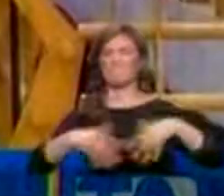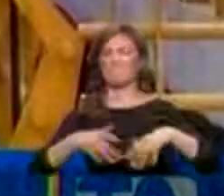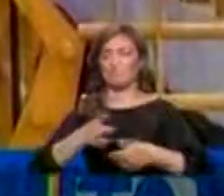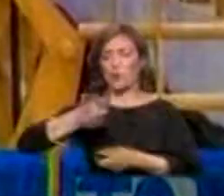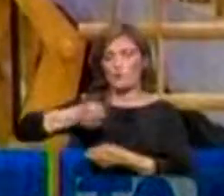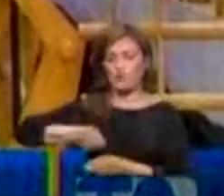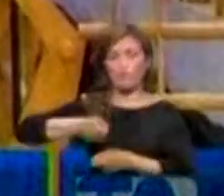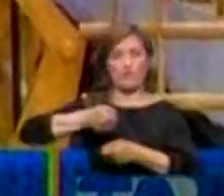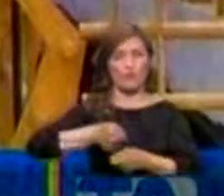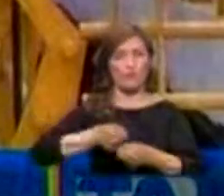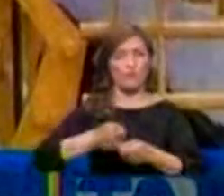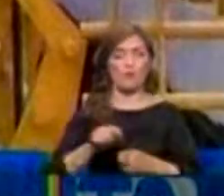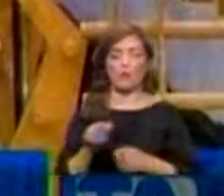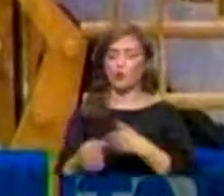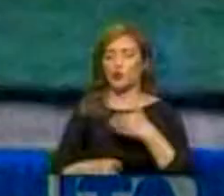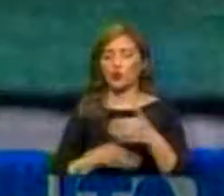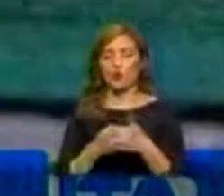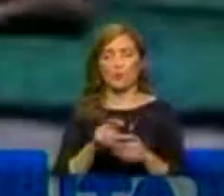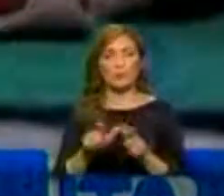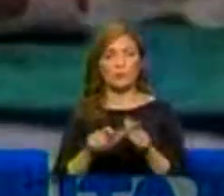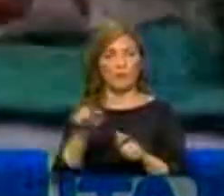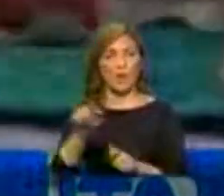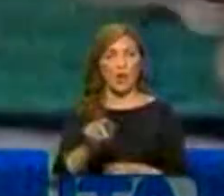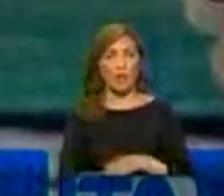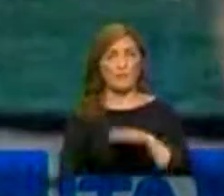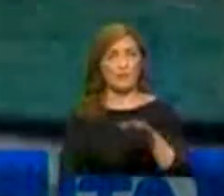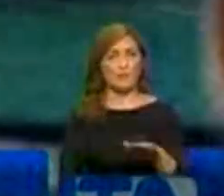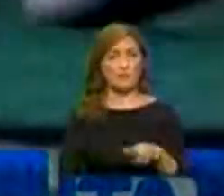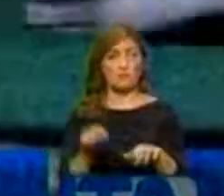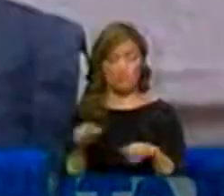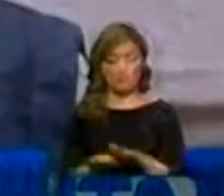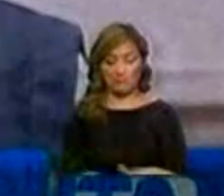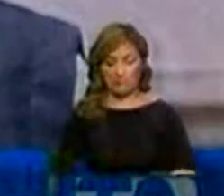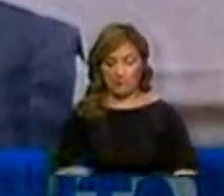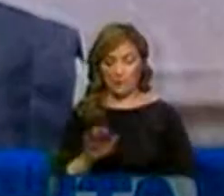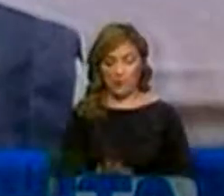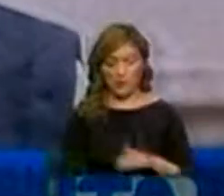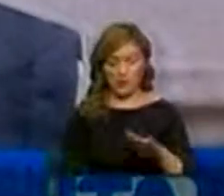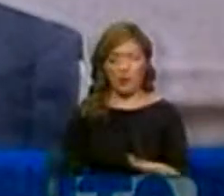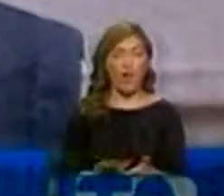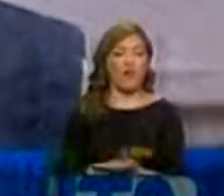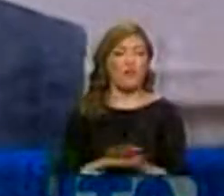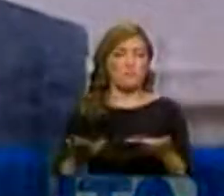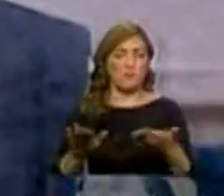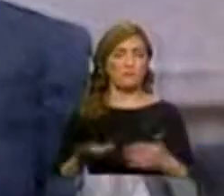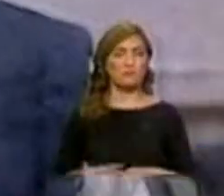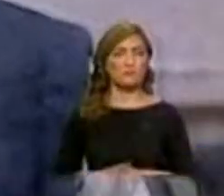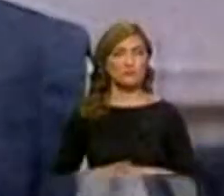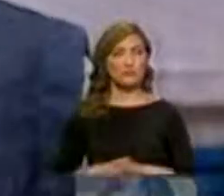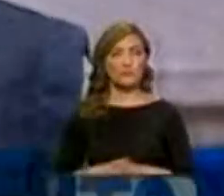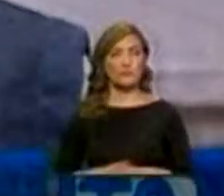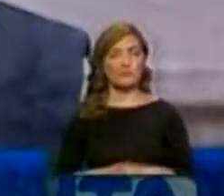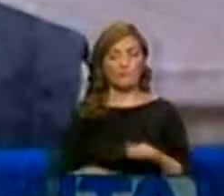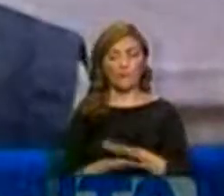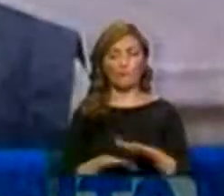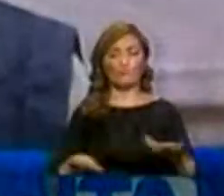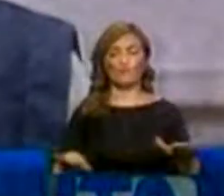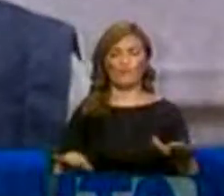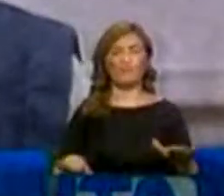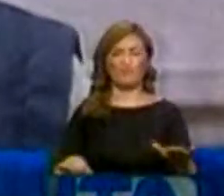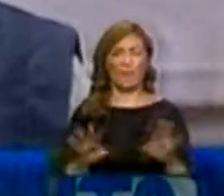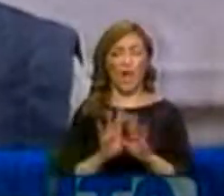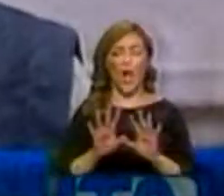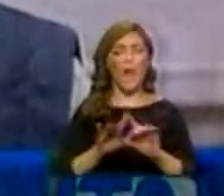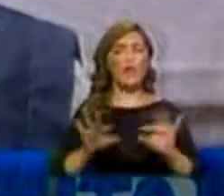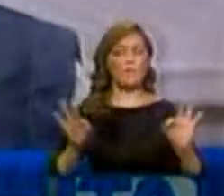tanto el carril vehicular como peatonal del límite fronterizo. Y se ha implementado la alfombra sanitaria,